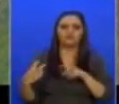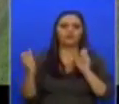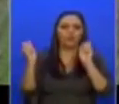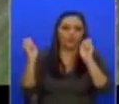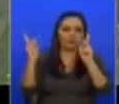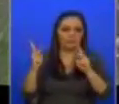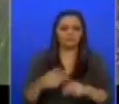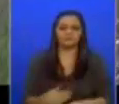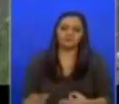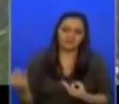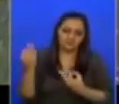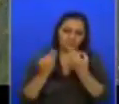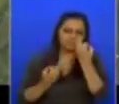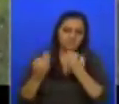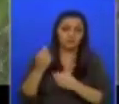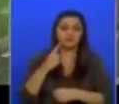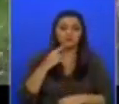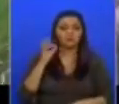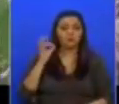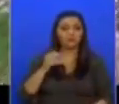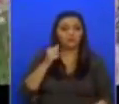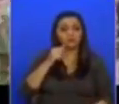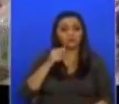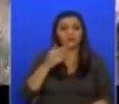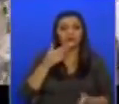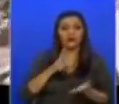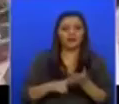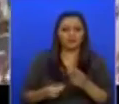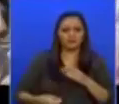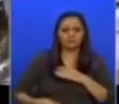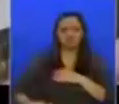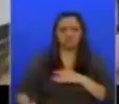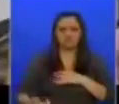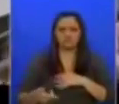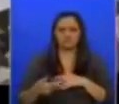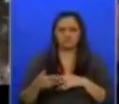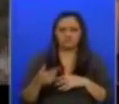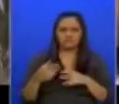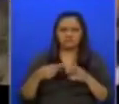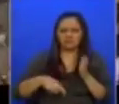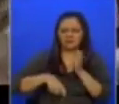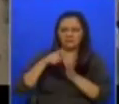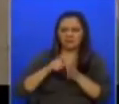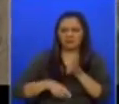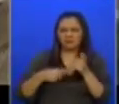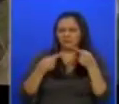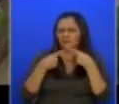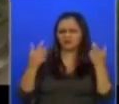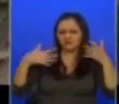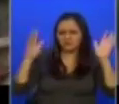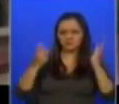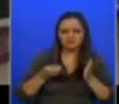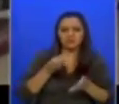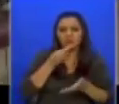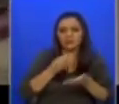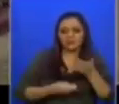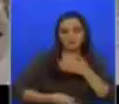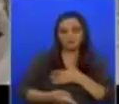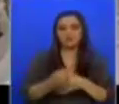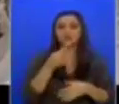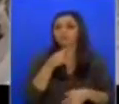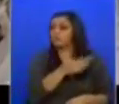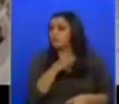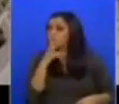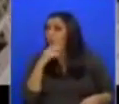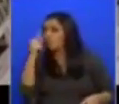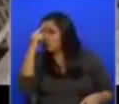están politizando todo esto. El día anterior han mandado un pasquín, ¿no? Diciendo, prohibido olvidar que en el presupuesto